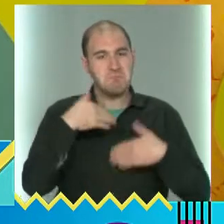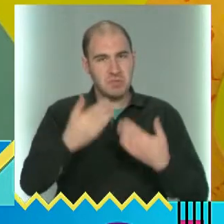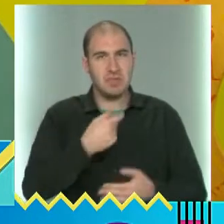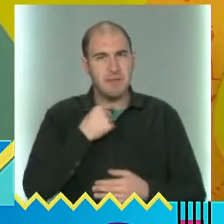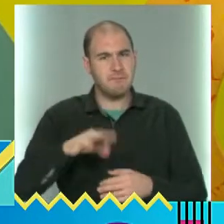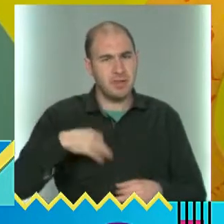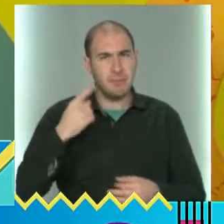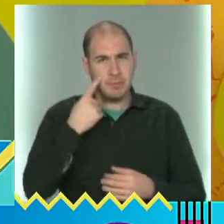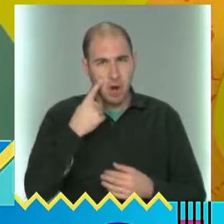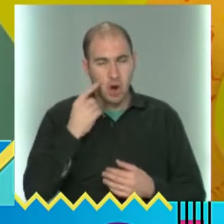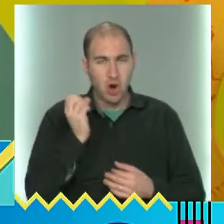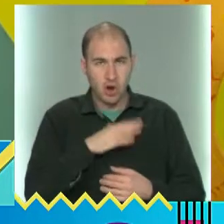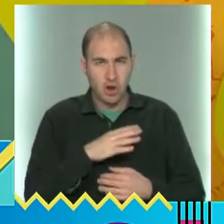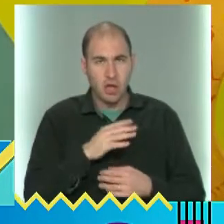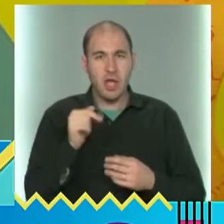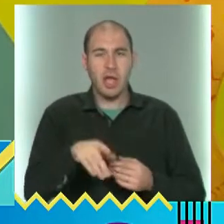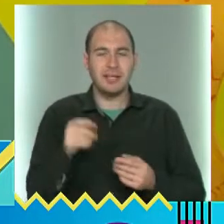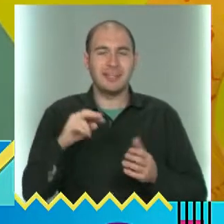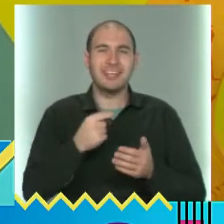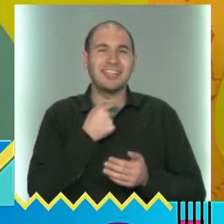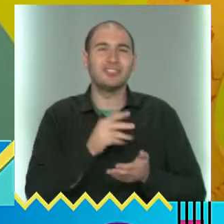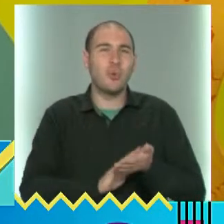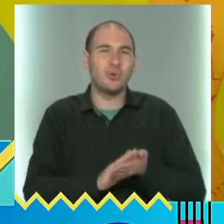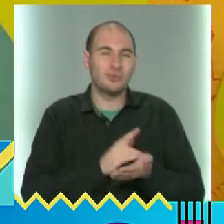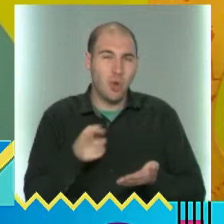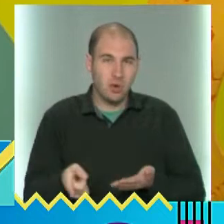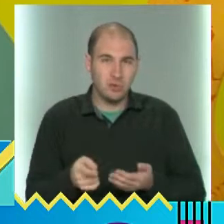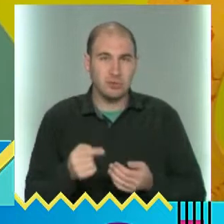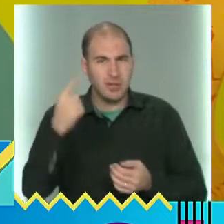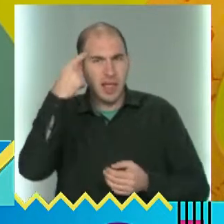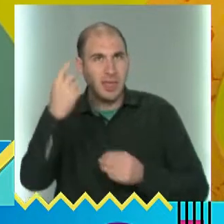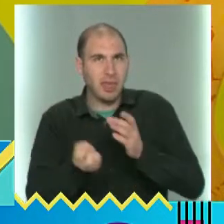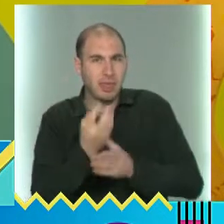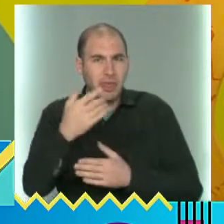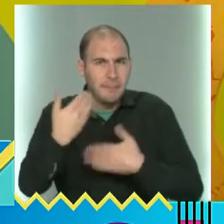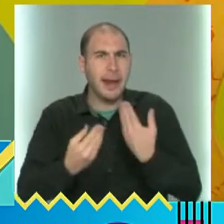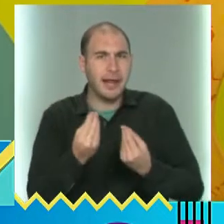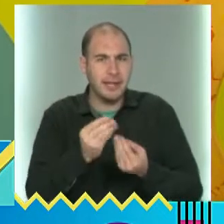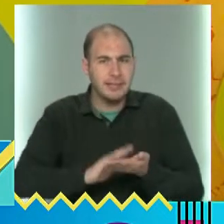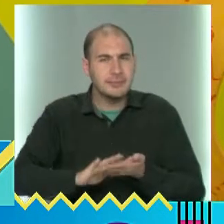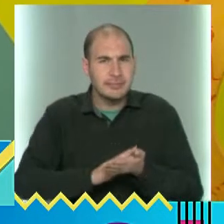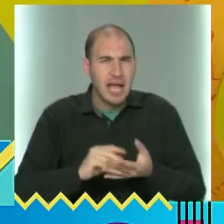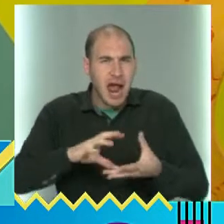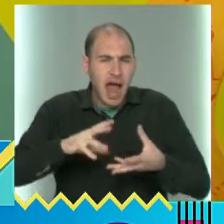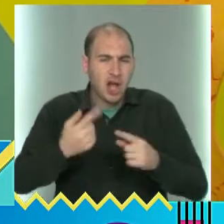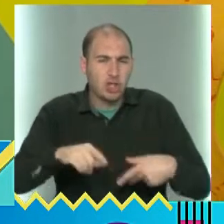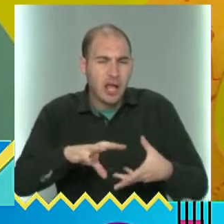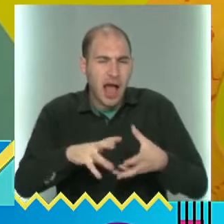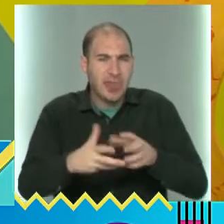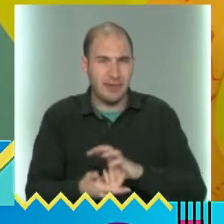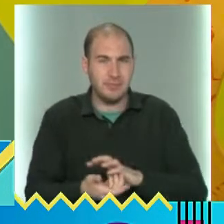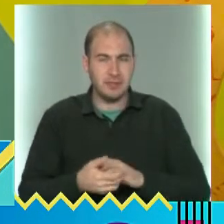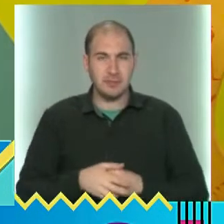condición de vida, lo que pretenden es solucionar un problema, utilizar su ingenio para acondicionar algo de alguna